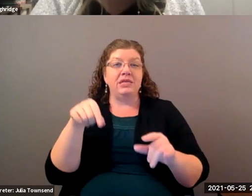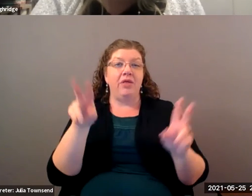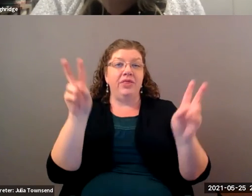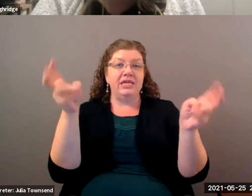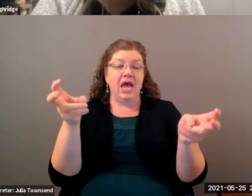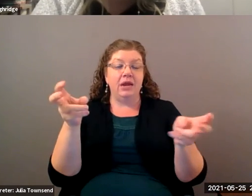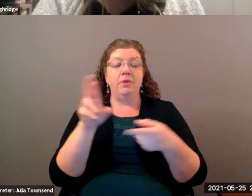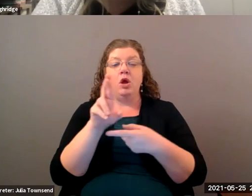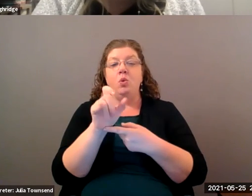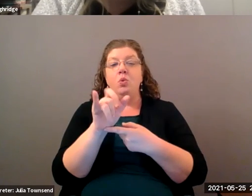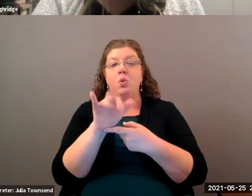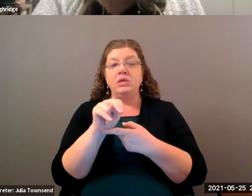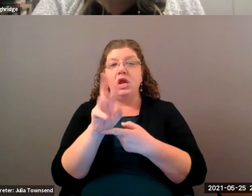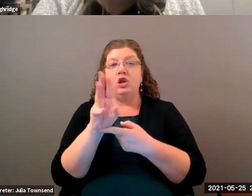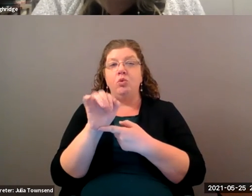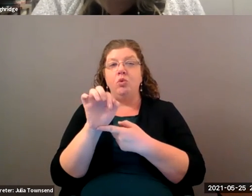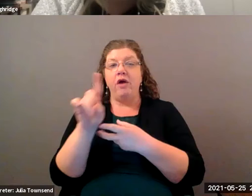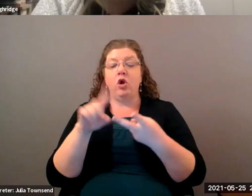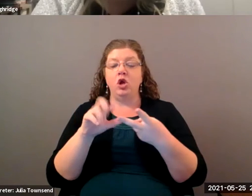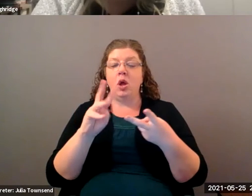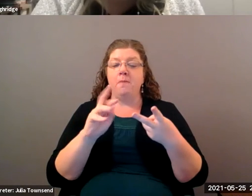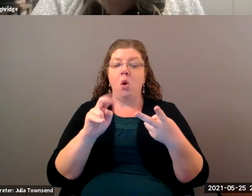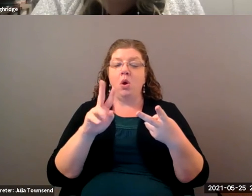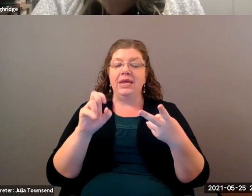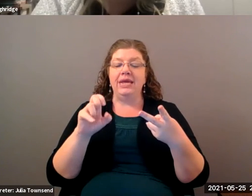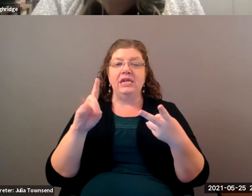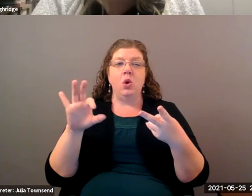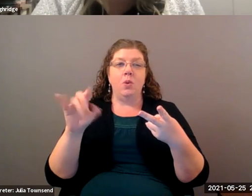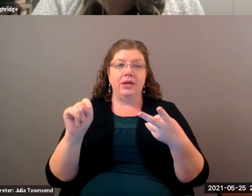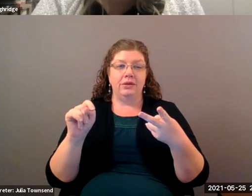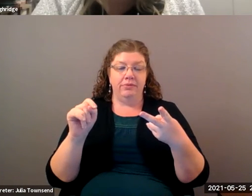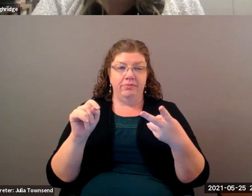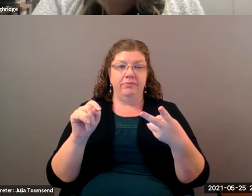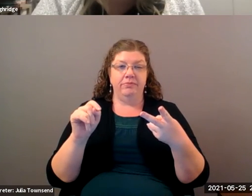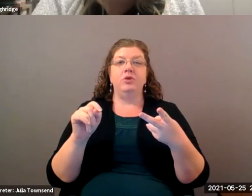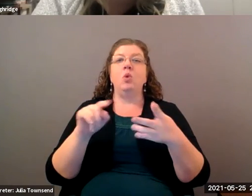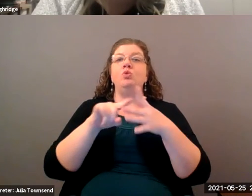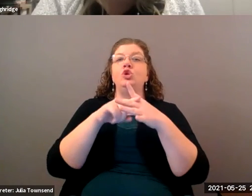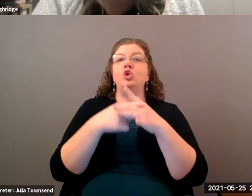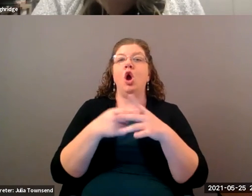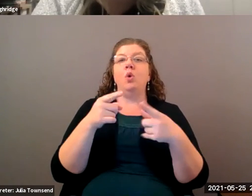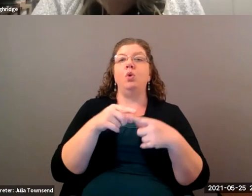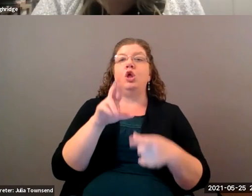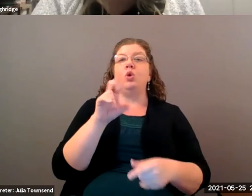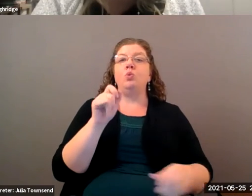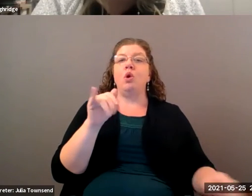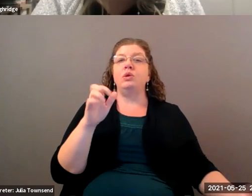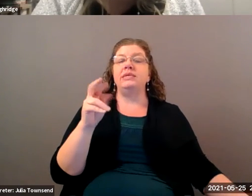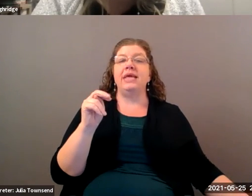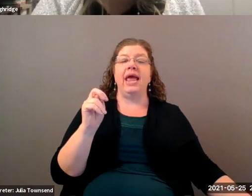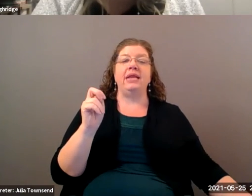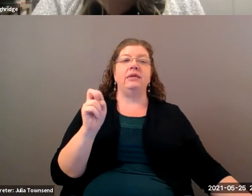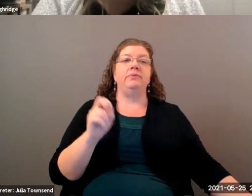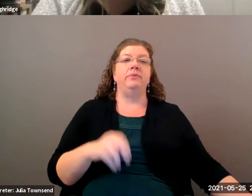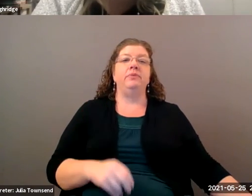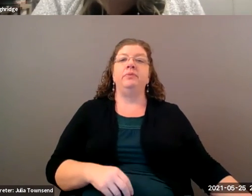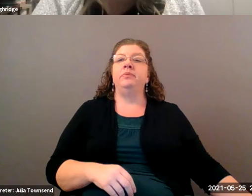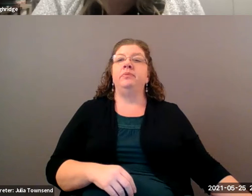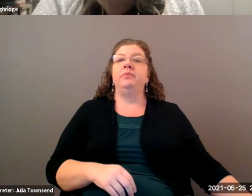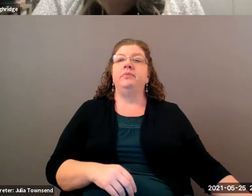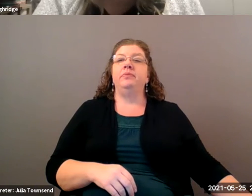Tenemos 2 comentarios públicos, Roseanne Crawford y Moni DeWitt. Vamos a comenzar con Roseanne.